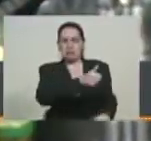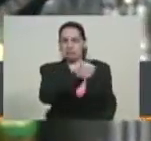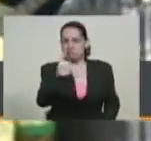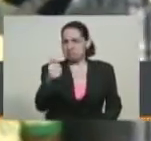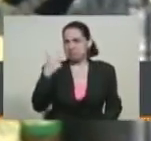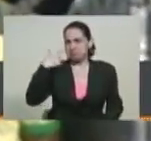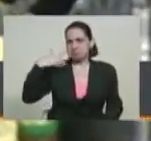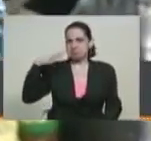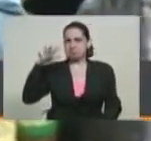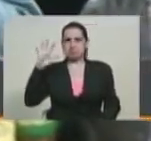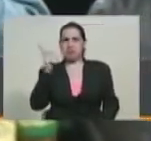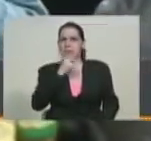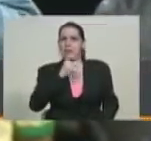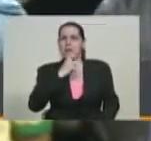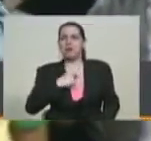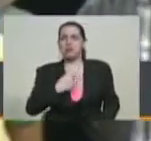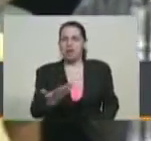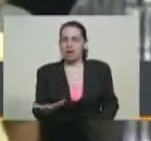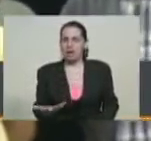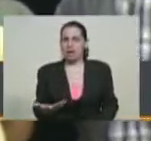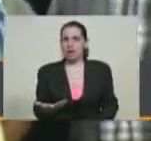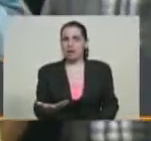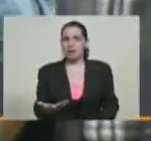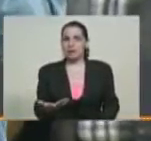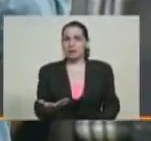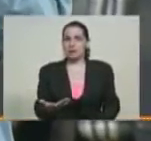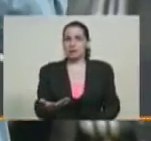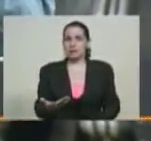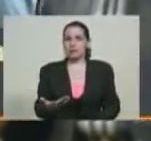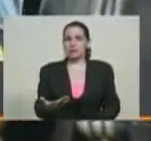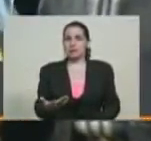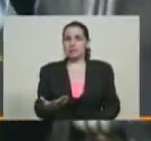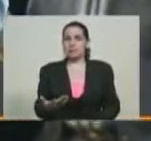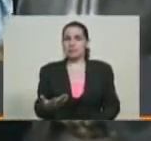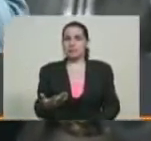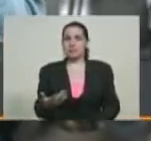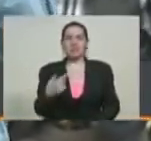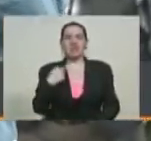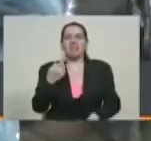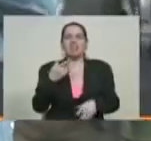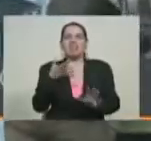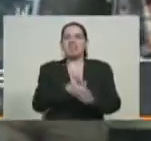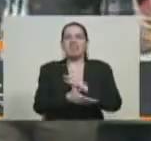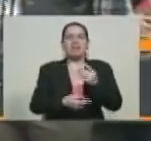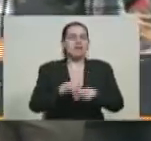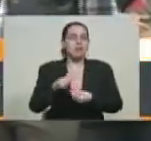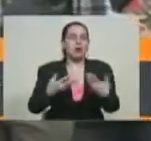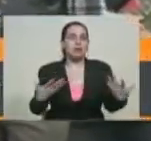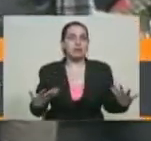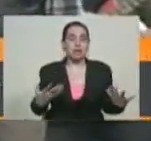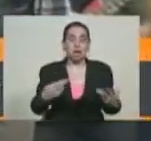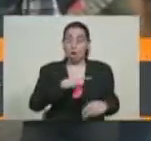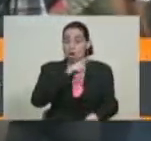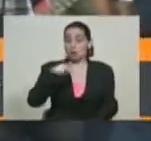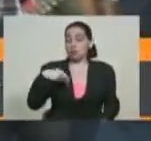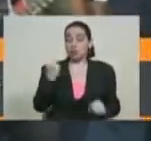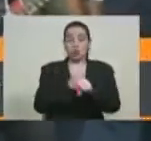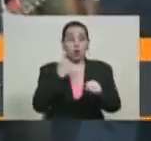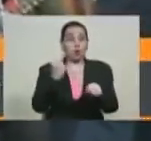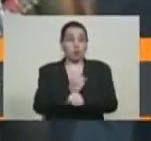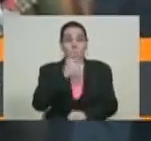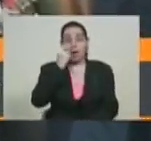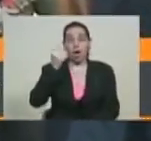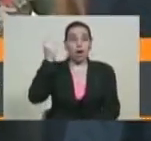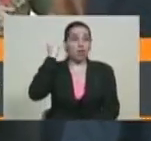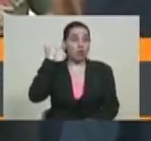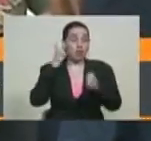si alguno de ustedes me preguntara qué debemos hacer los trabajadores y las